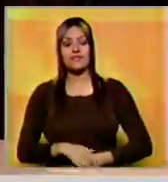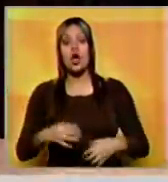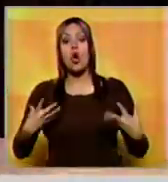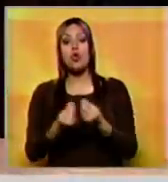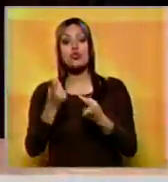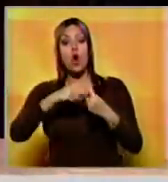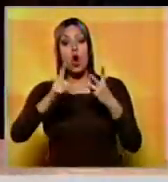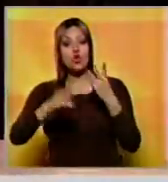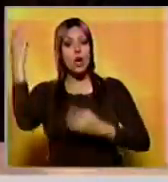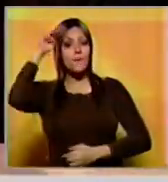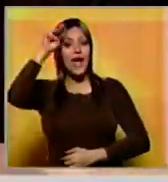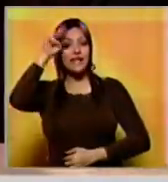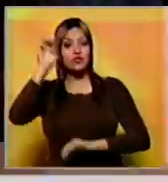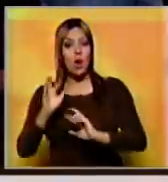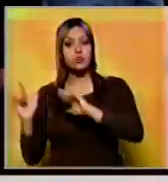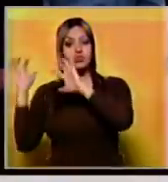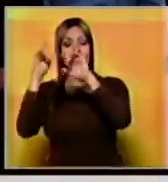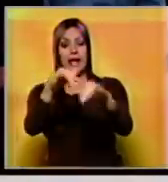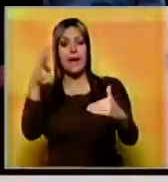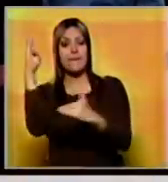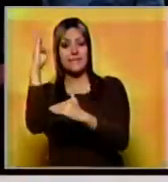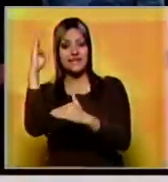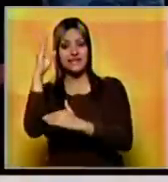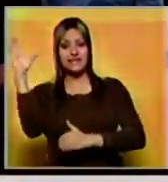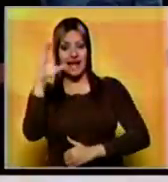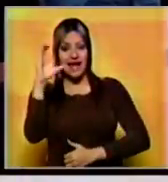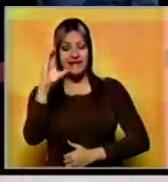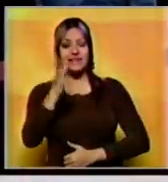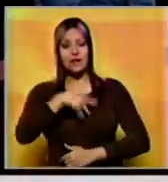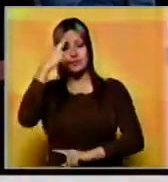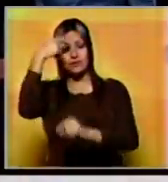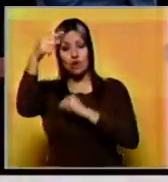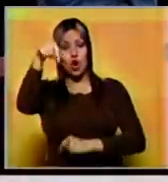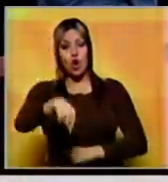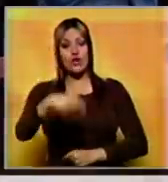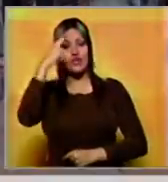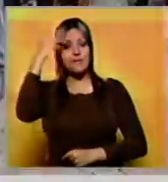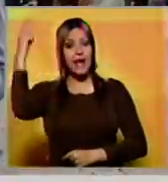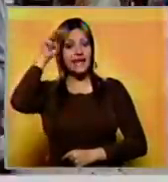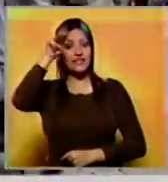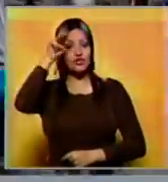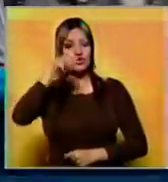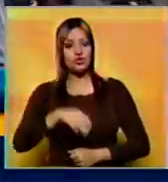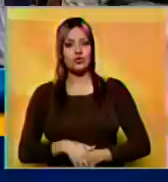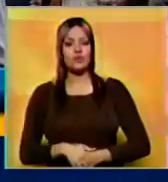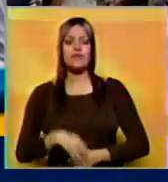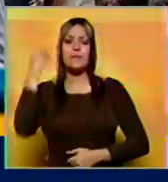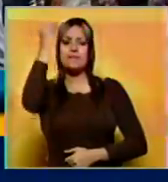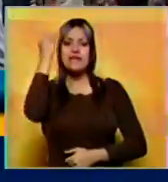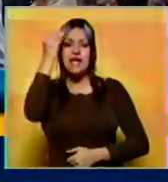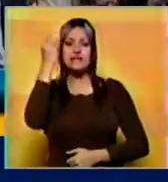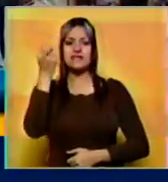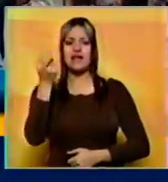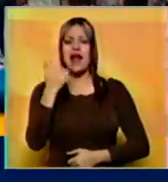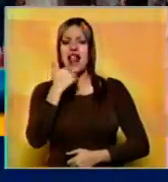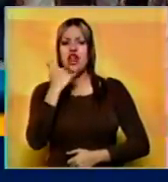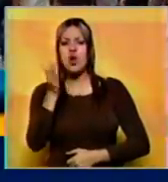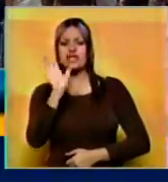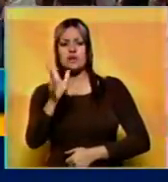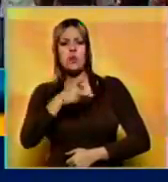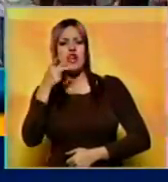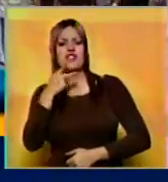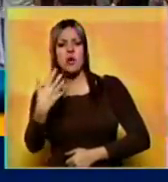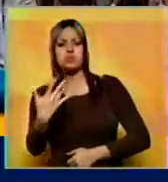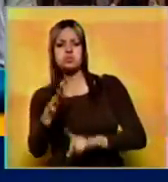de otros maestros, acudieron a una misa en la Catedral de Caracas para conmemorar hoy el Día del Maestro. Él calificó de mezquindad y